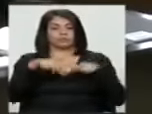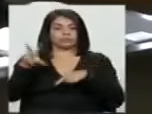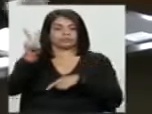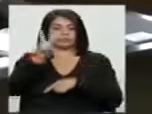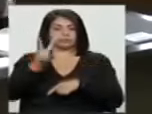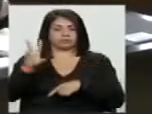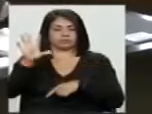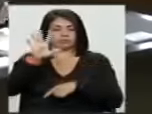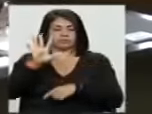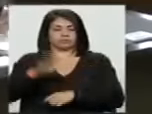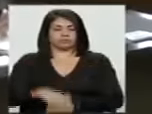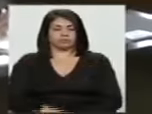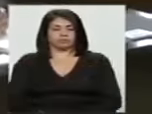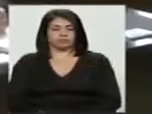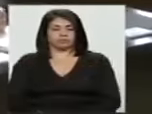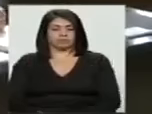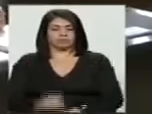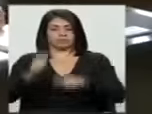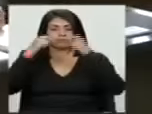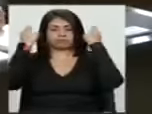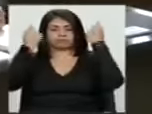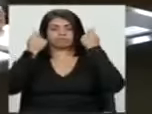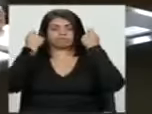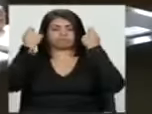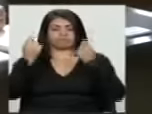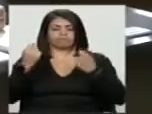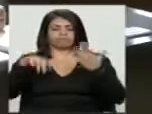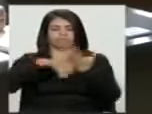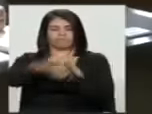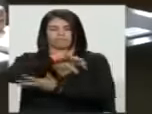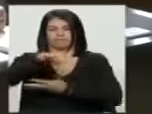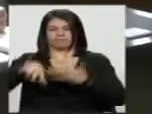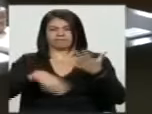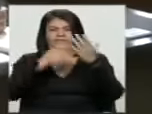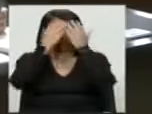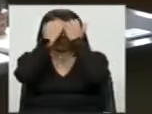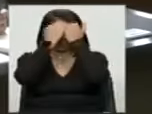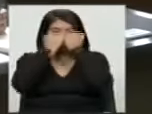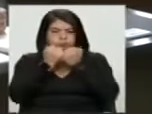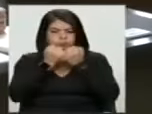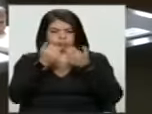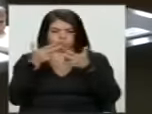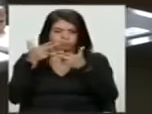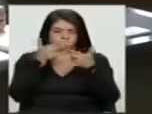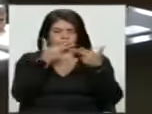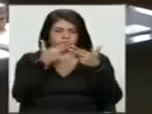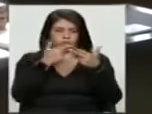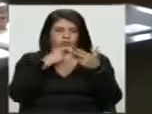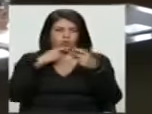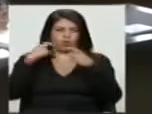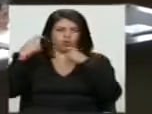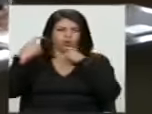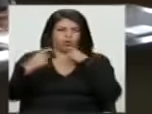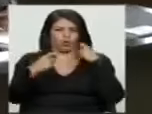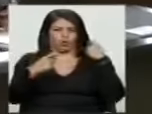nacional, la promoción de hechos terroristas y de profundo odio